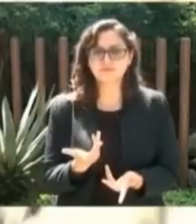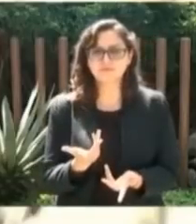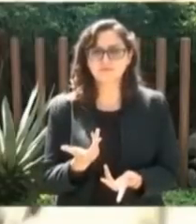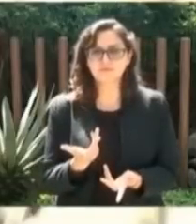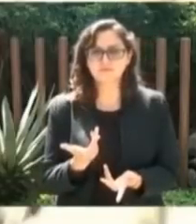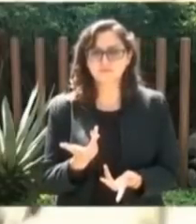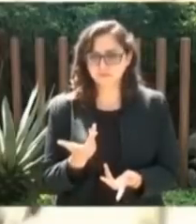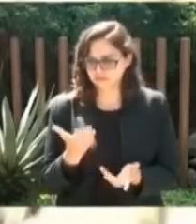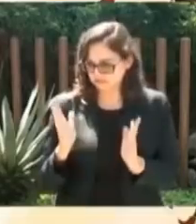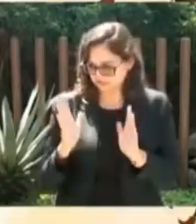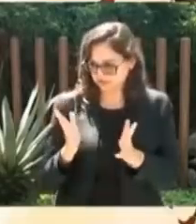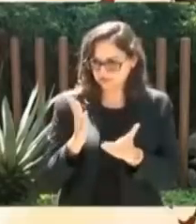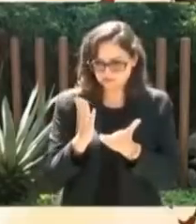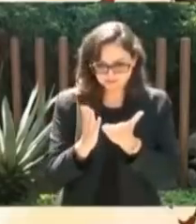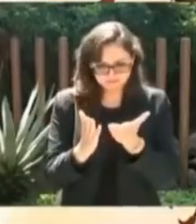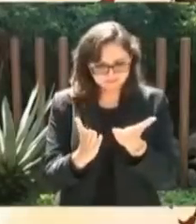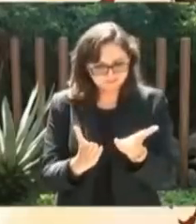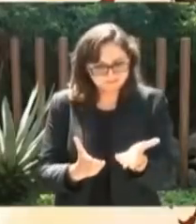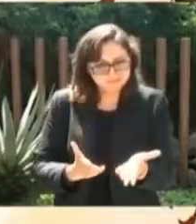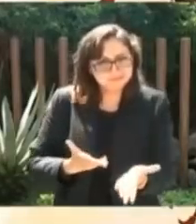lo plantea ya.